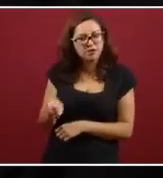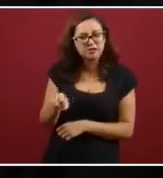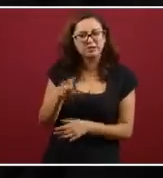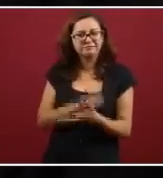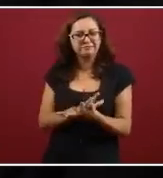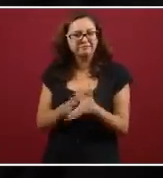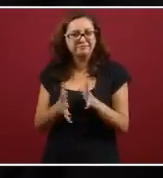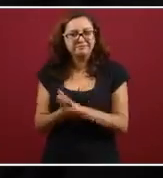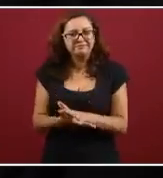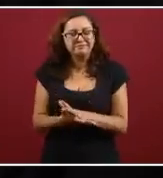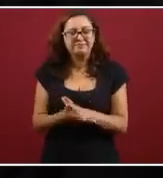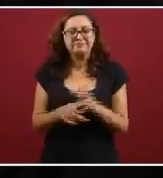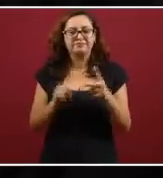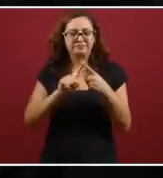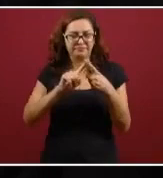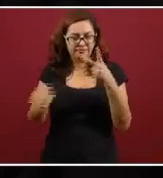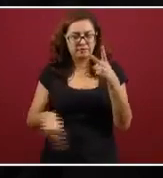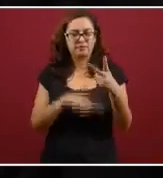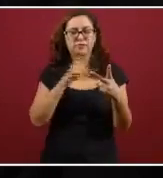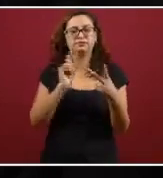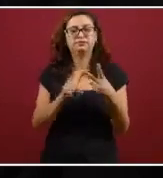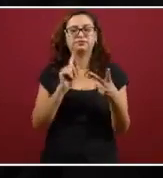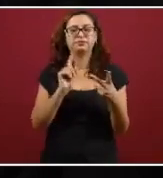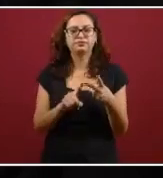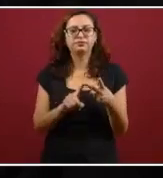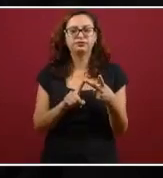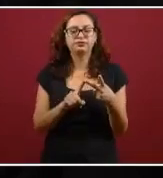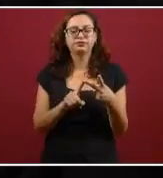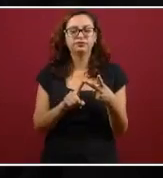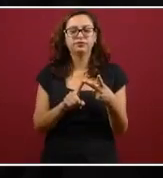lado. Por el otro, usted habla de que